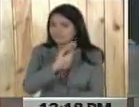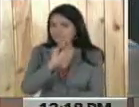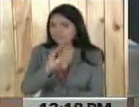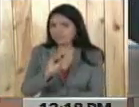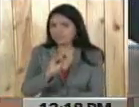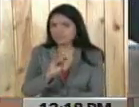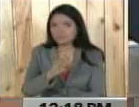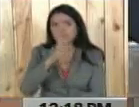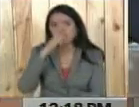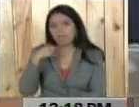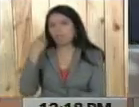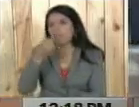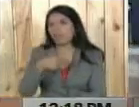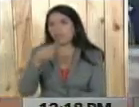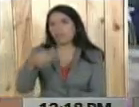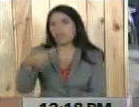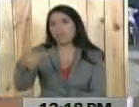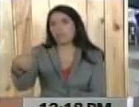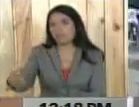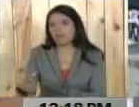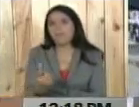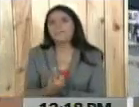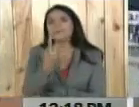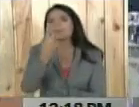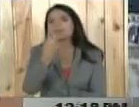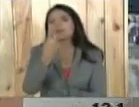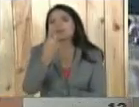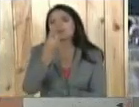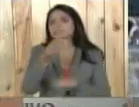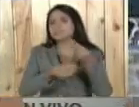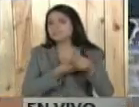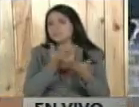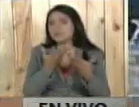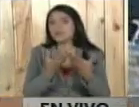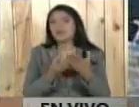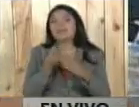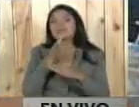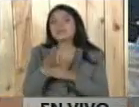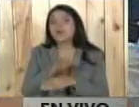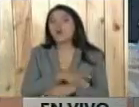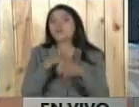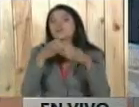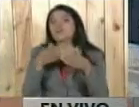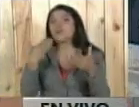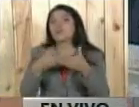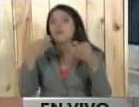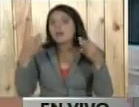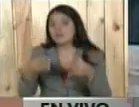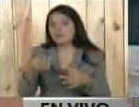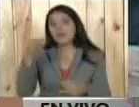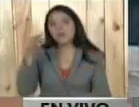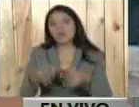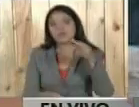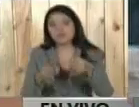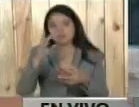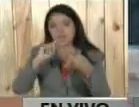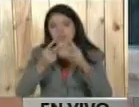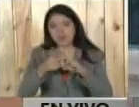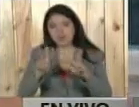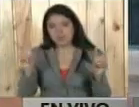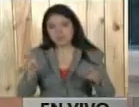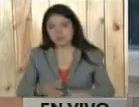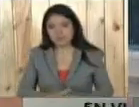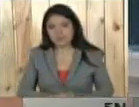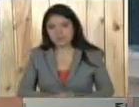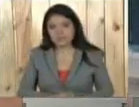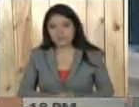todo el año. Lo primero que hice fue convocarlos a instalar la Comisión por la Verdad, por la Justicia, por la Paz. Y